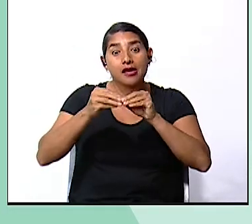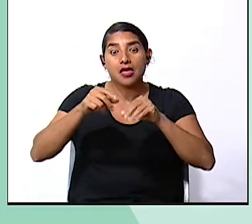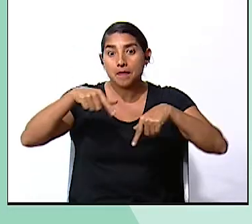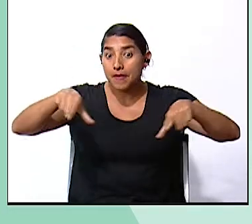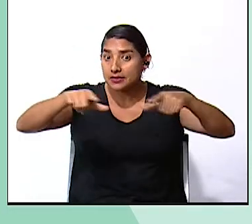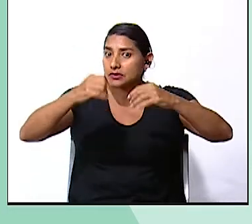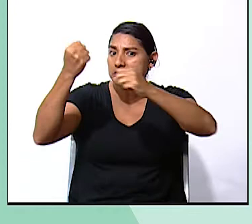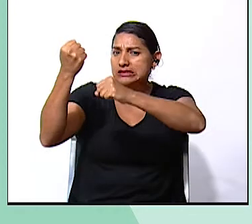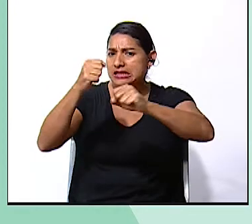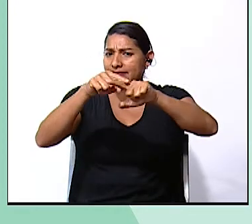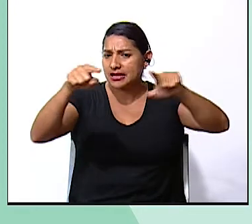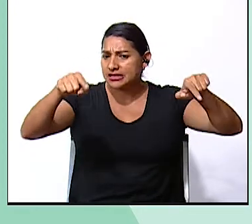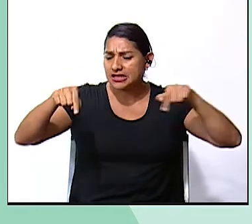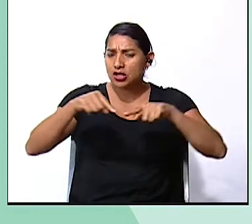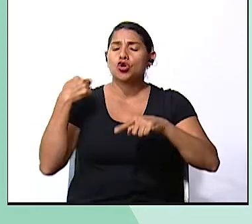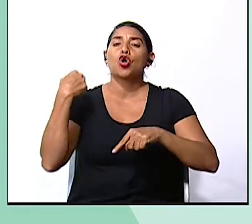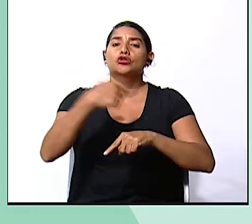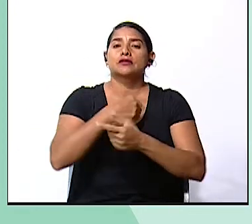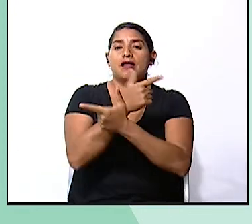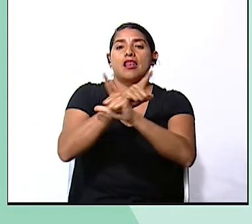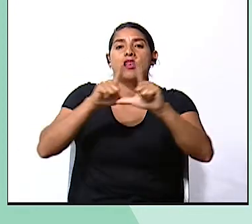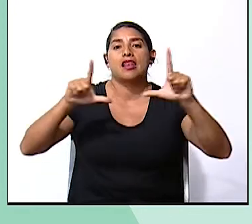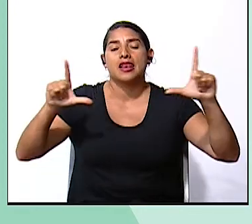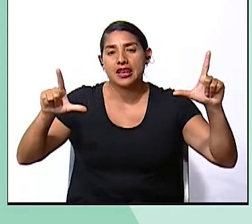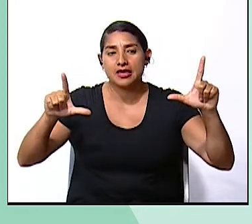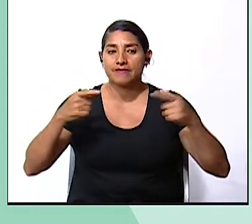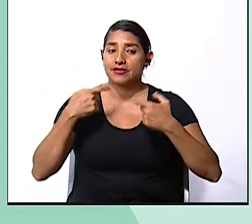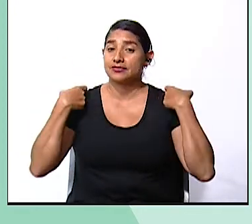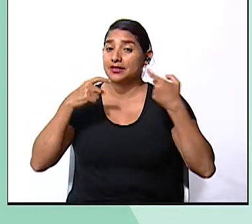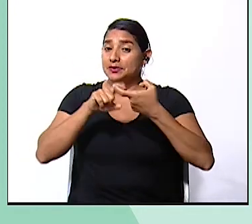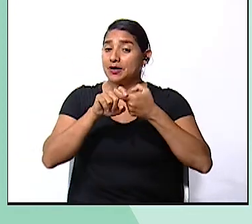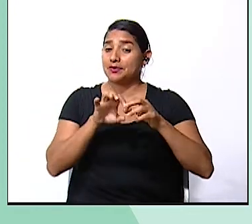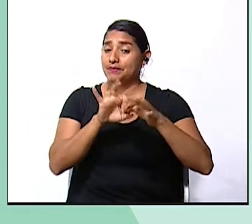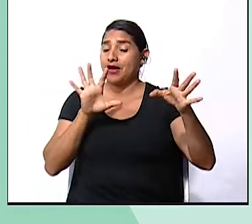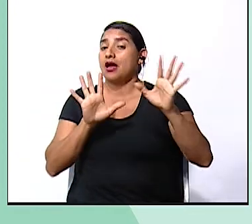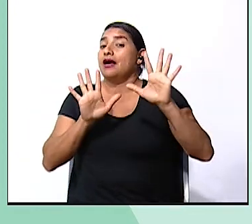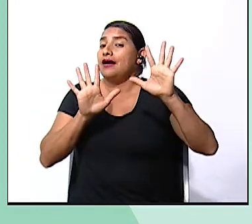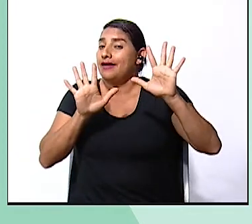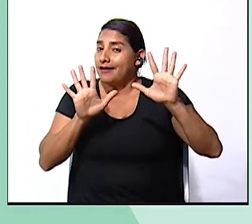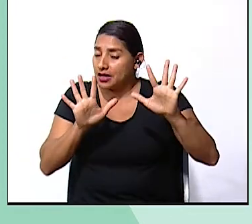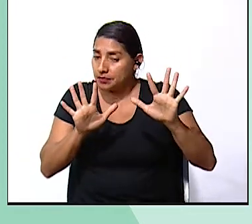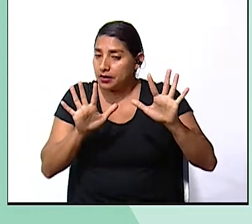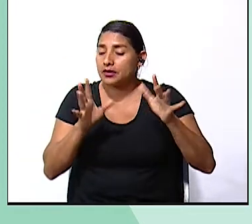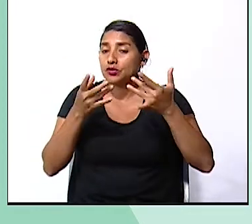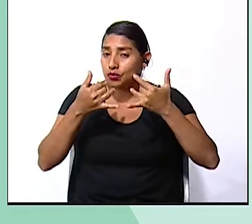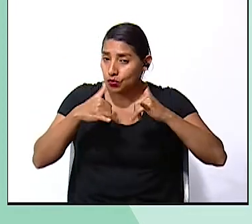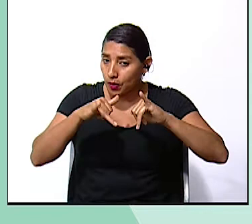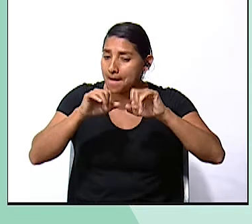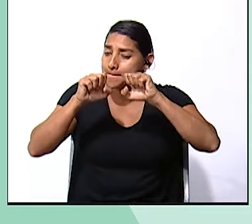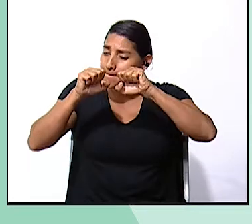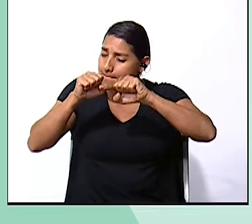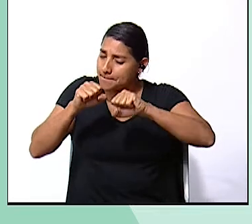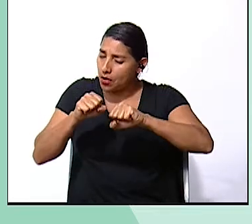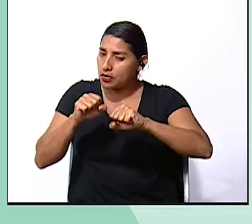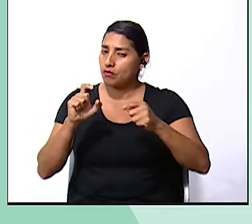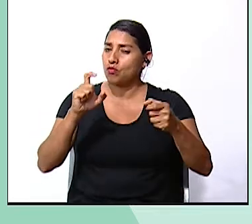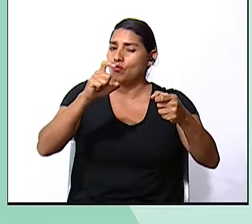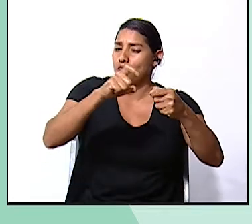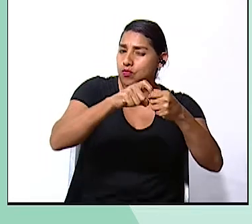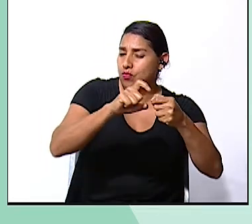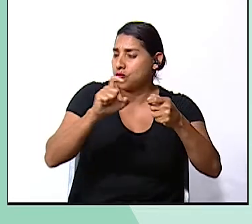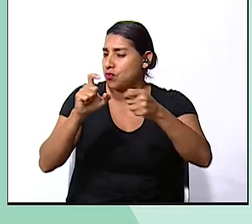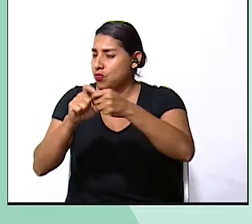se estableció que éramos libres de España, pero que teníamos la posibilidad de